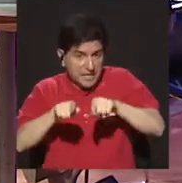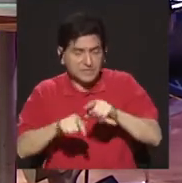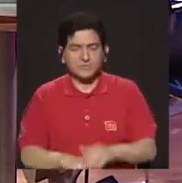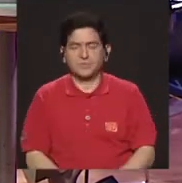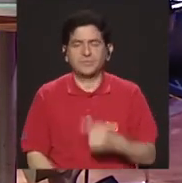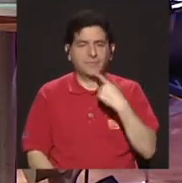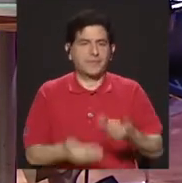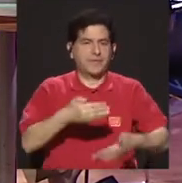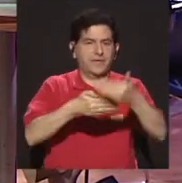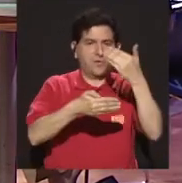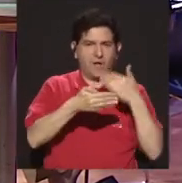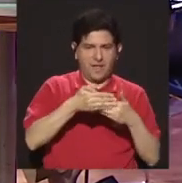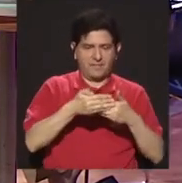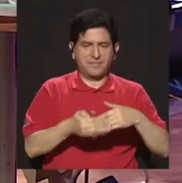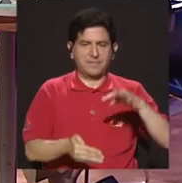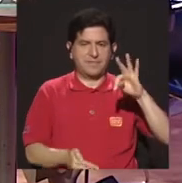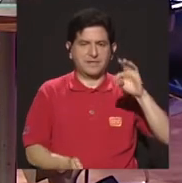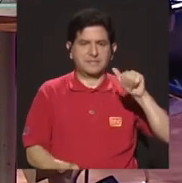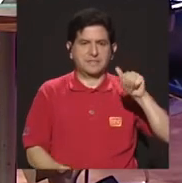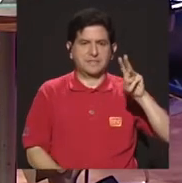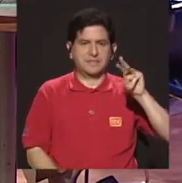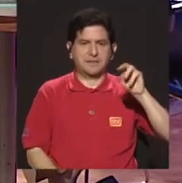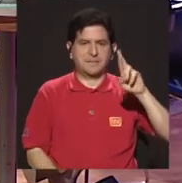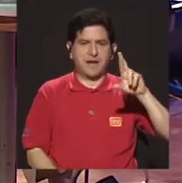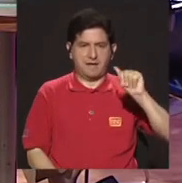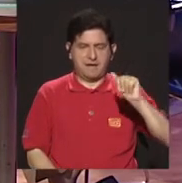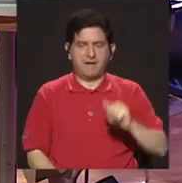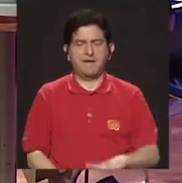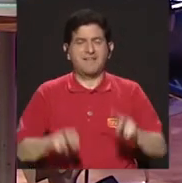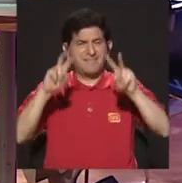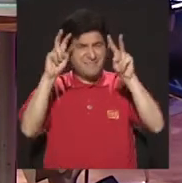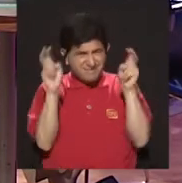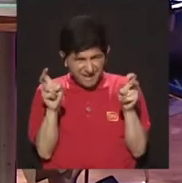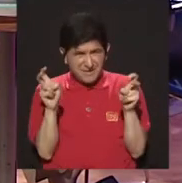tamara ese es un tema que está completamente